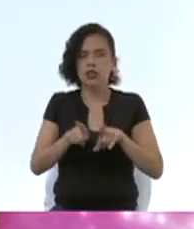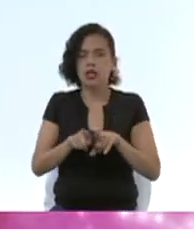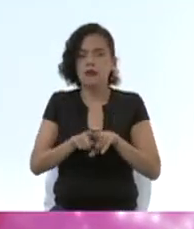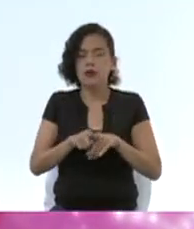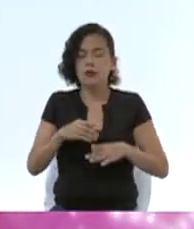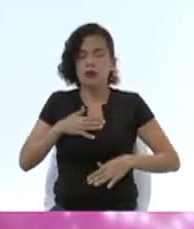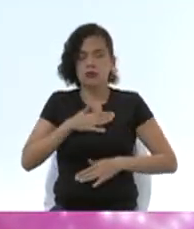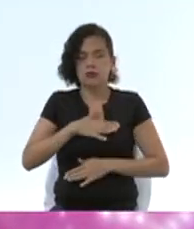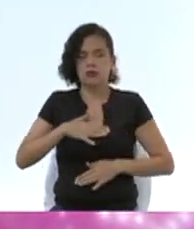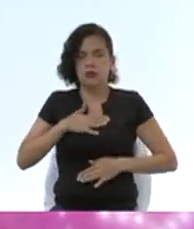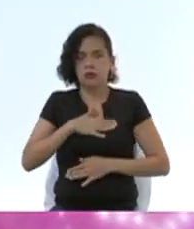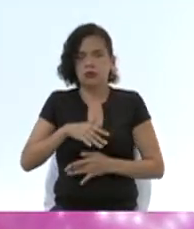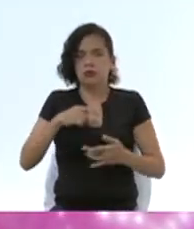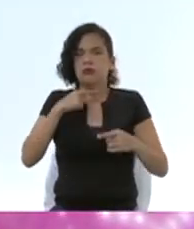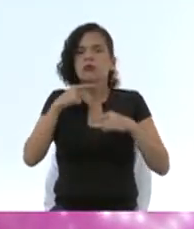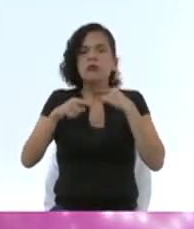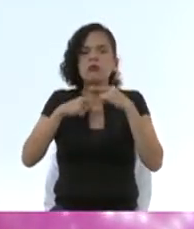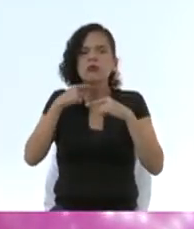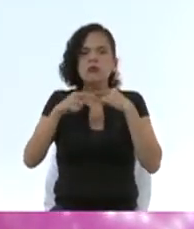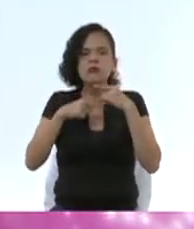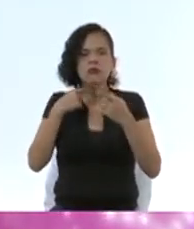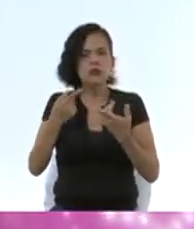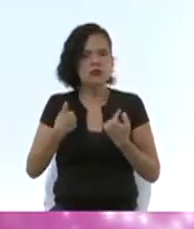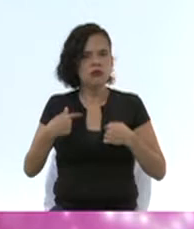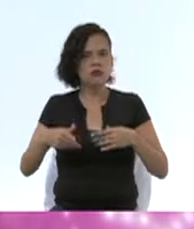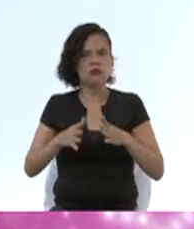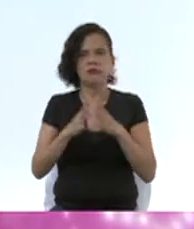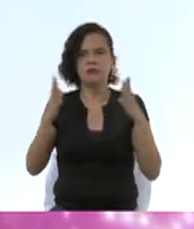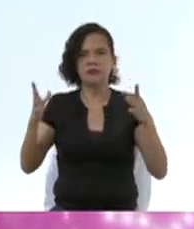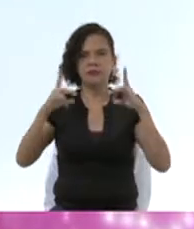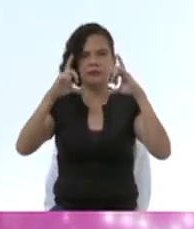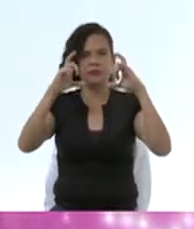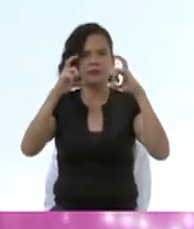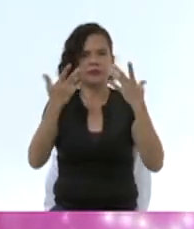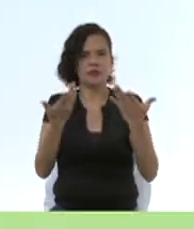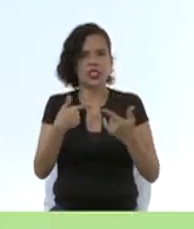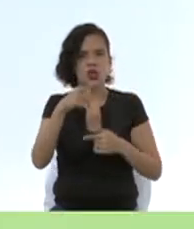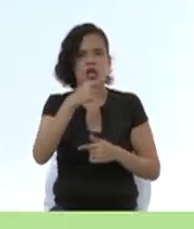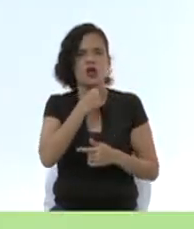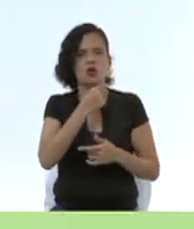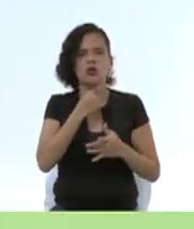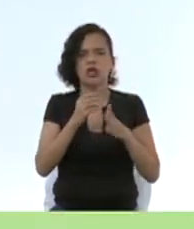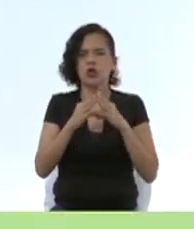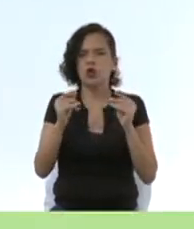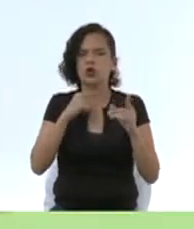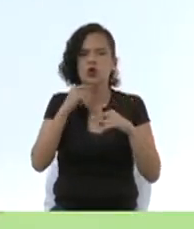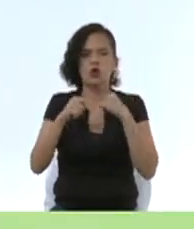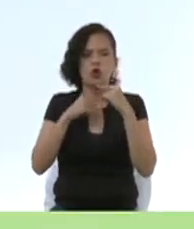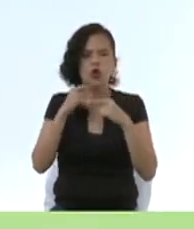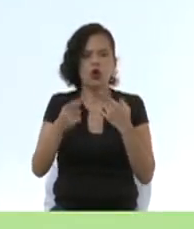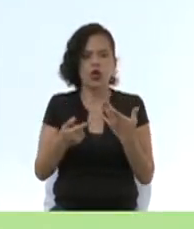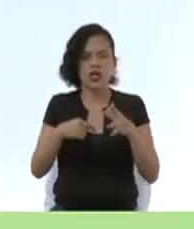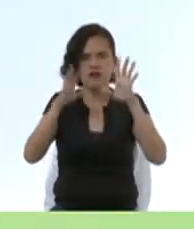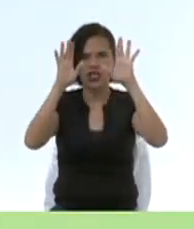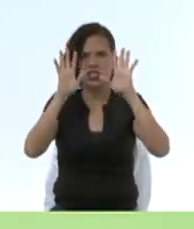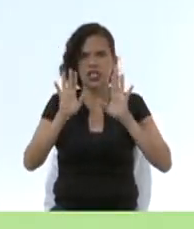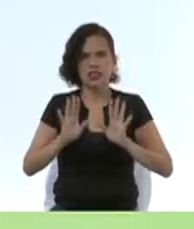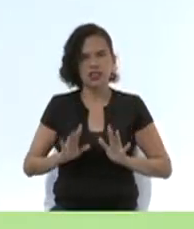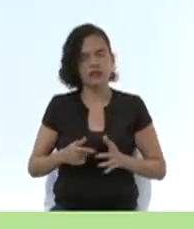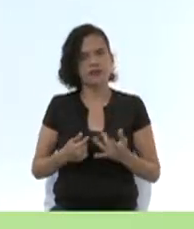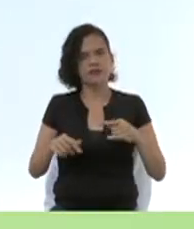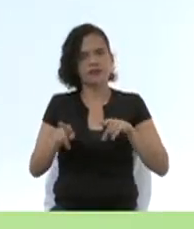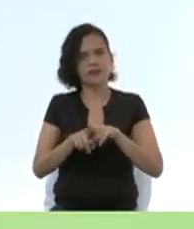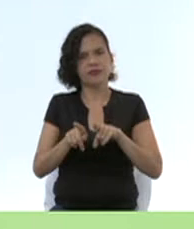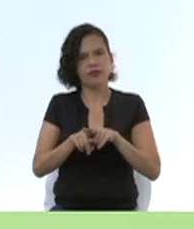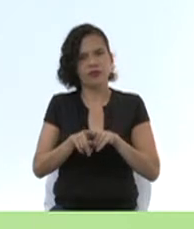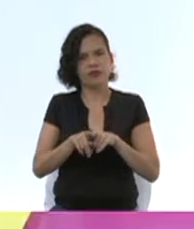van a gozar de los colores de estas grandes figuras. A ellos les encantan todos estos colores llamativos, brillantes, y